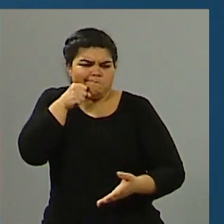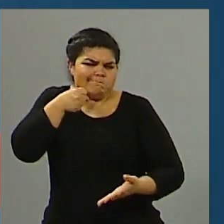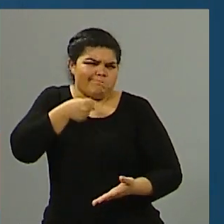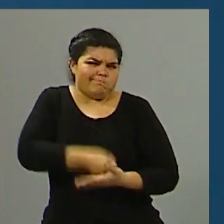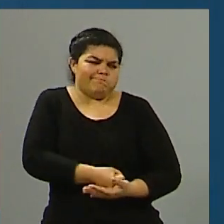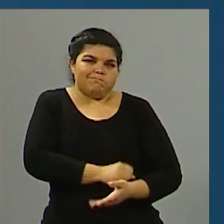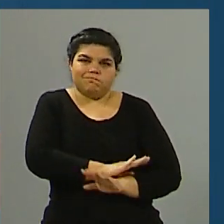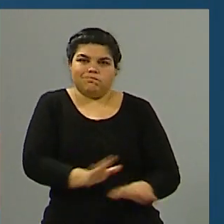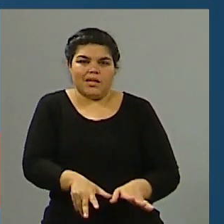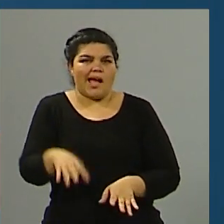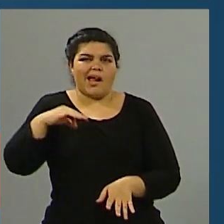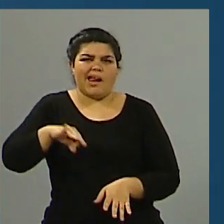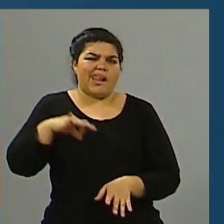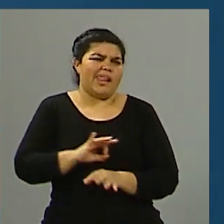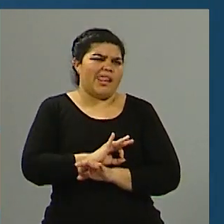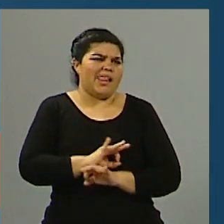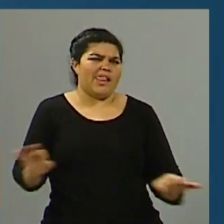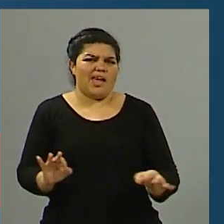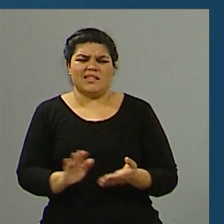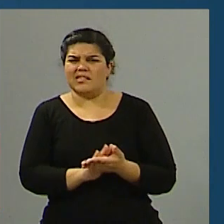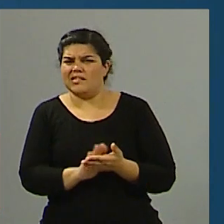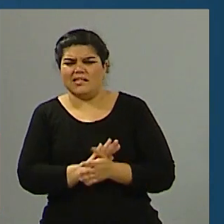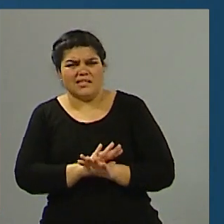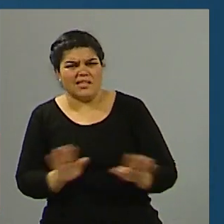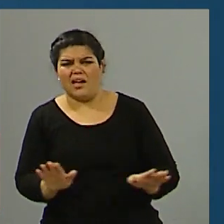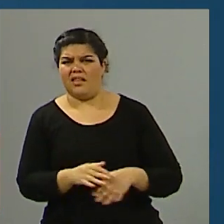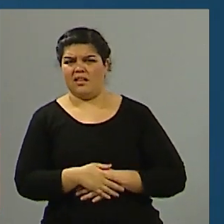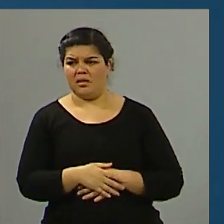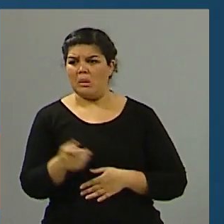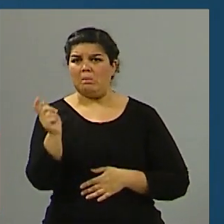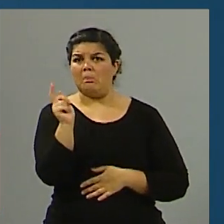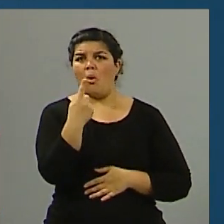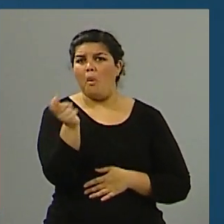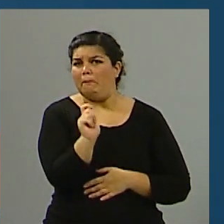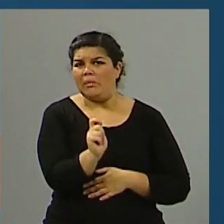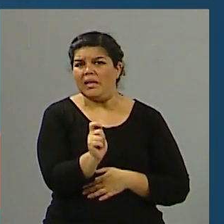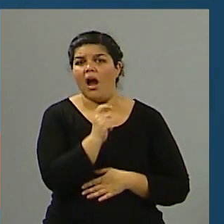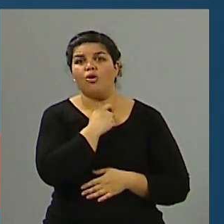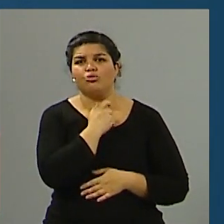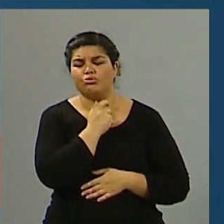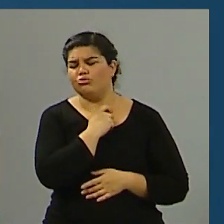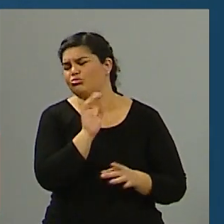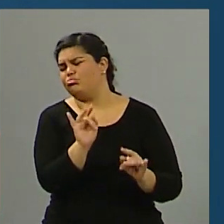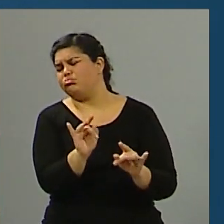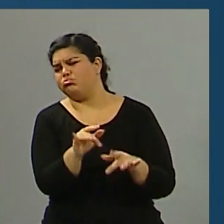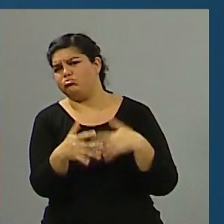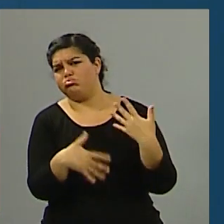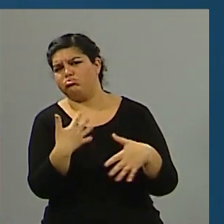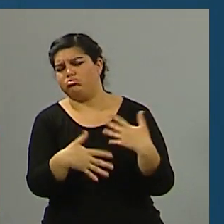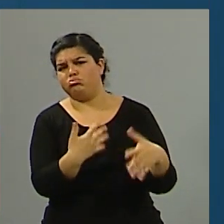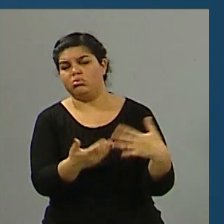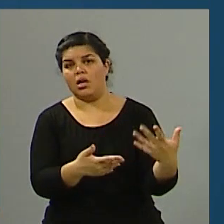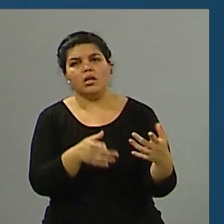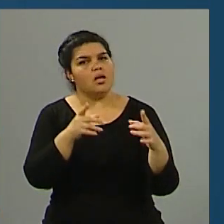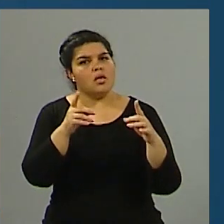como dicen los chicos. O sea, fue un mes complicado y a esto sumarnos una responsabilidad más, la verdad que bueno, obviamente uno no va